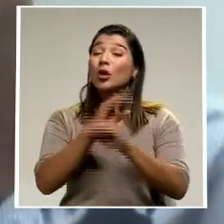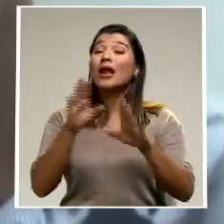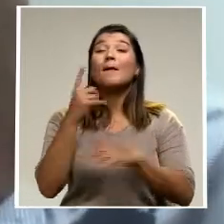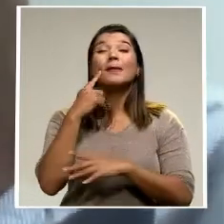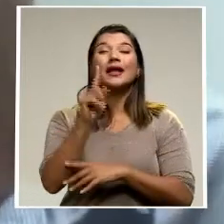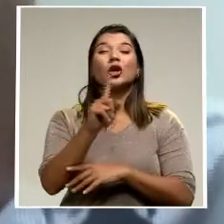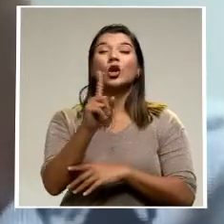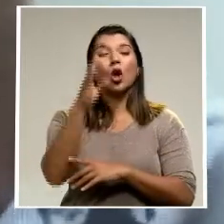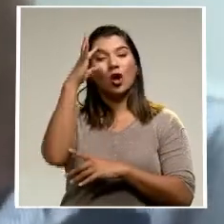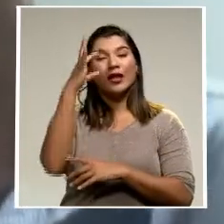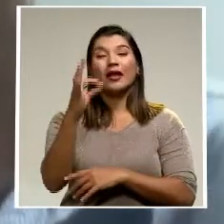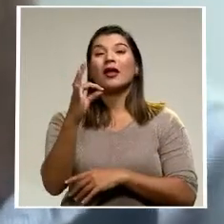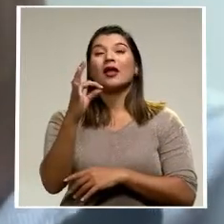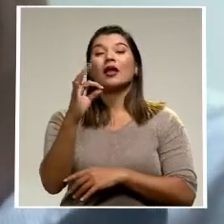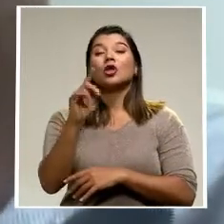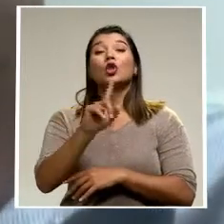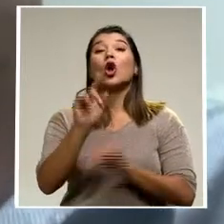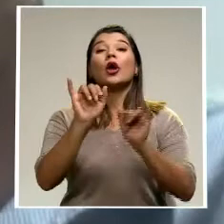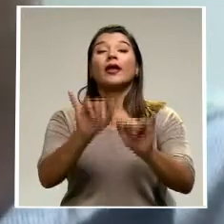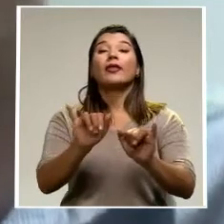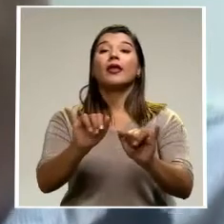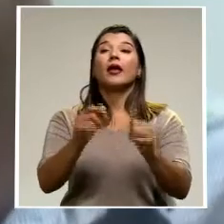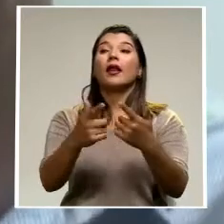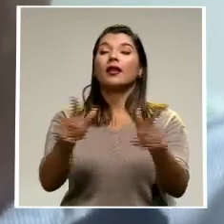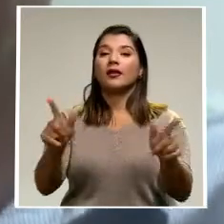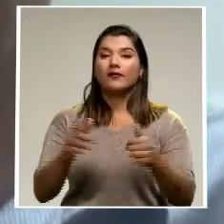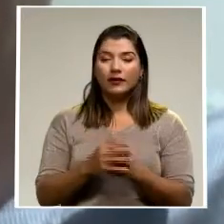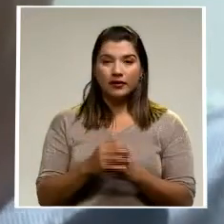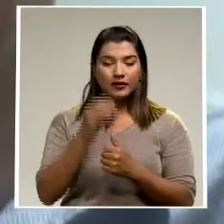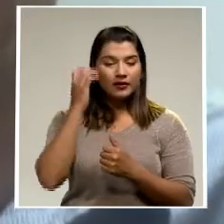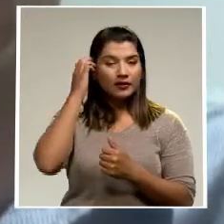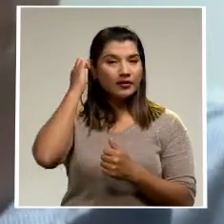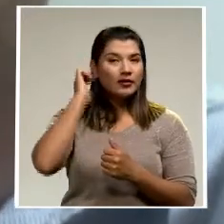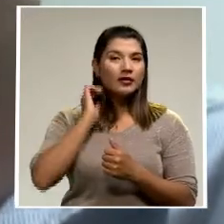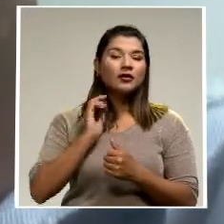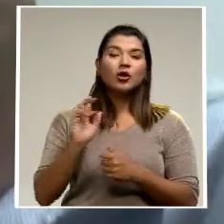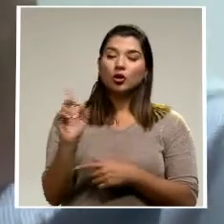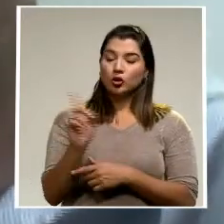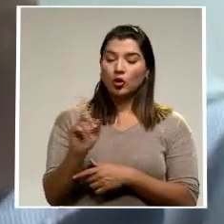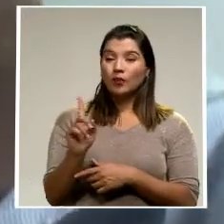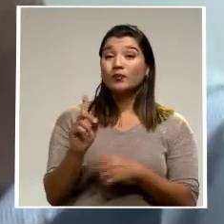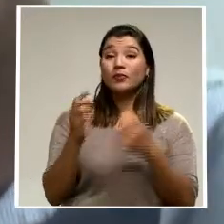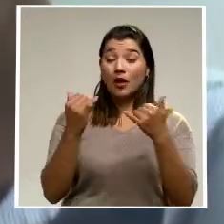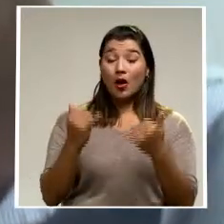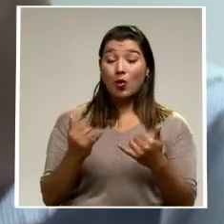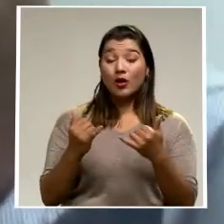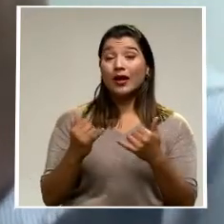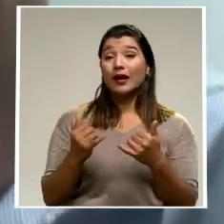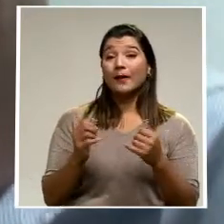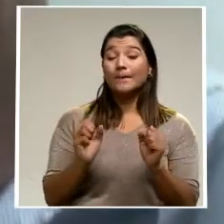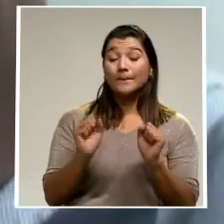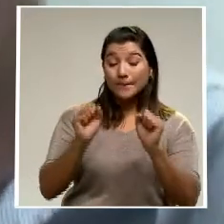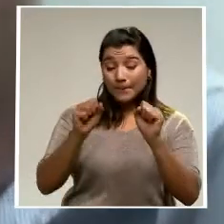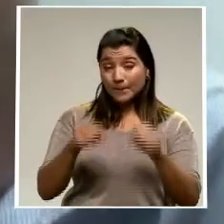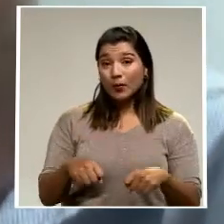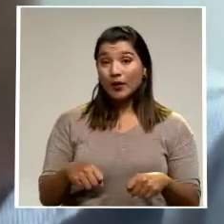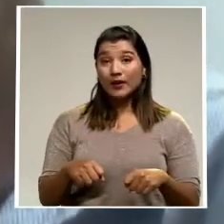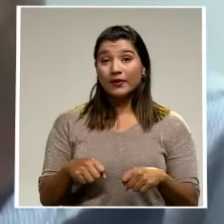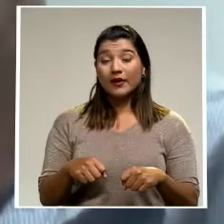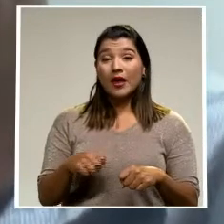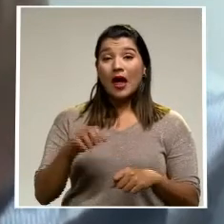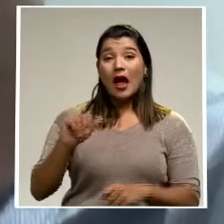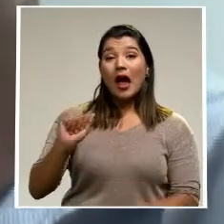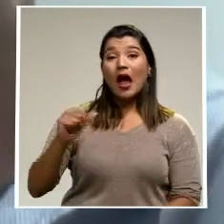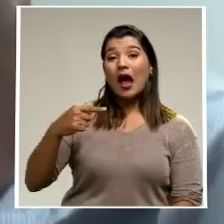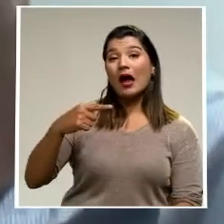una hipótesis marcada. No, el arayismo, ¿verdad?, que está dividido en dos, pero que además puede conjuntarse, que es el arayismo de don